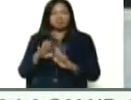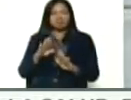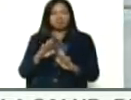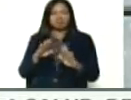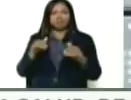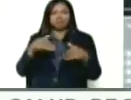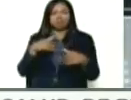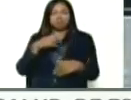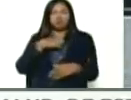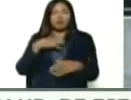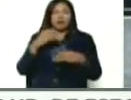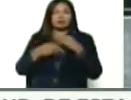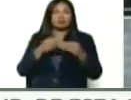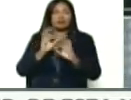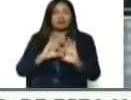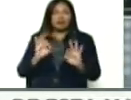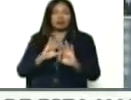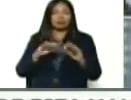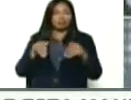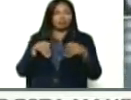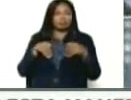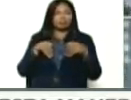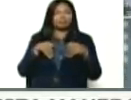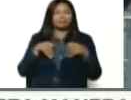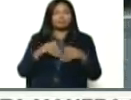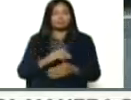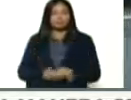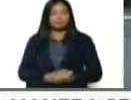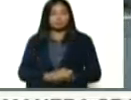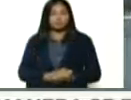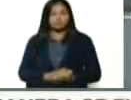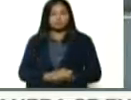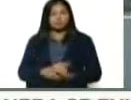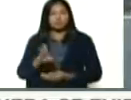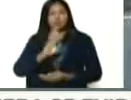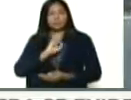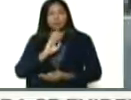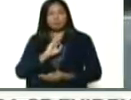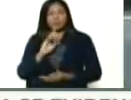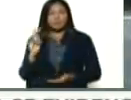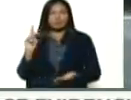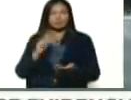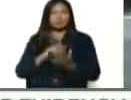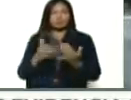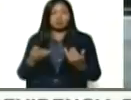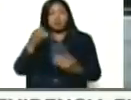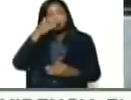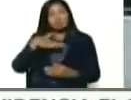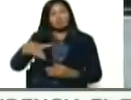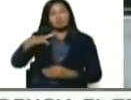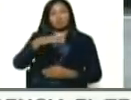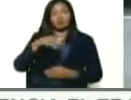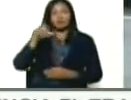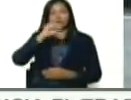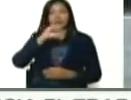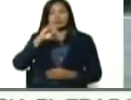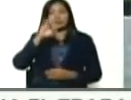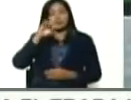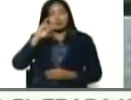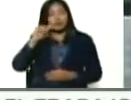nocaut hecho añicos con esta tremenda participación del pueblo de siria en las